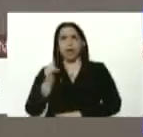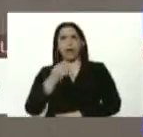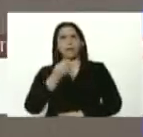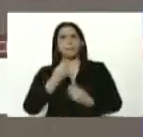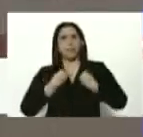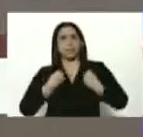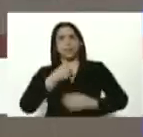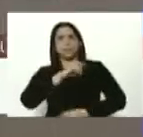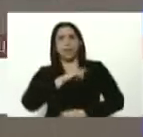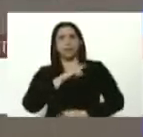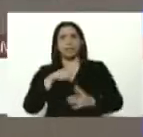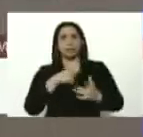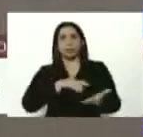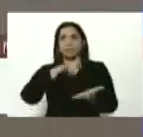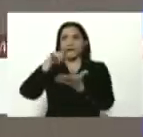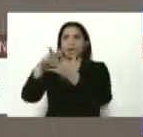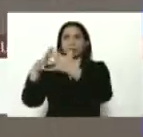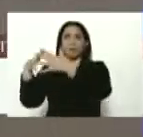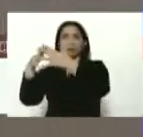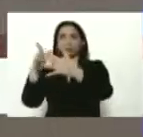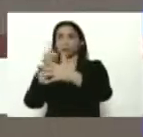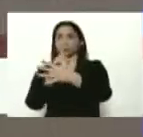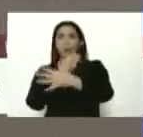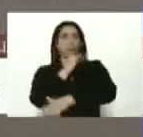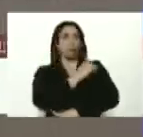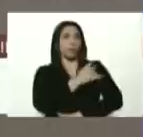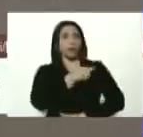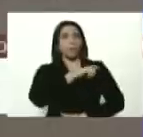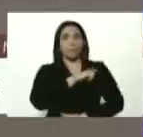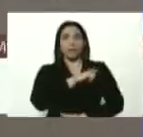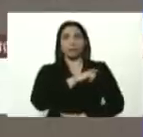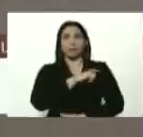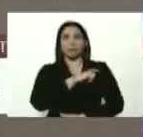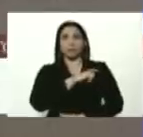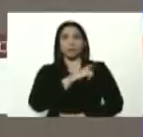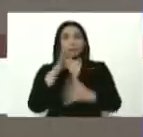y viaja a Estados Unidos no es reportado como un caso